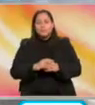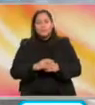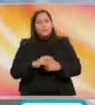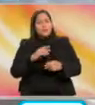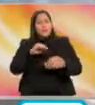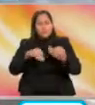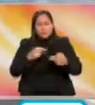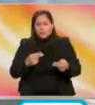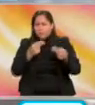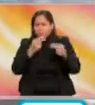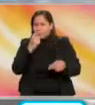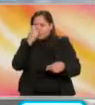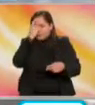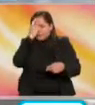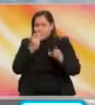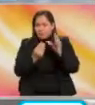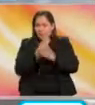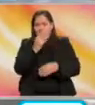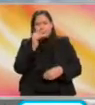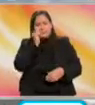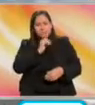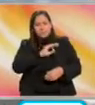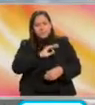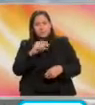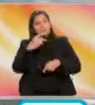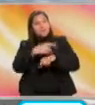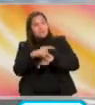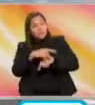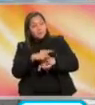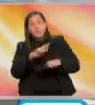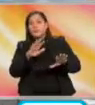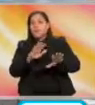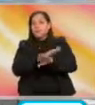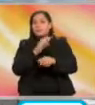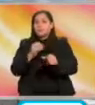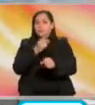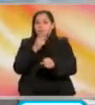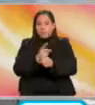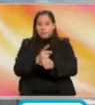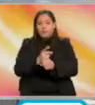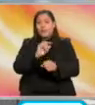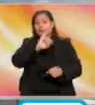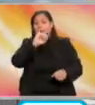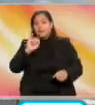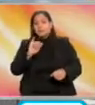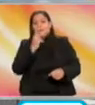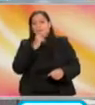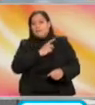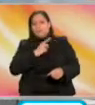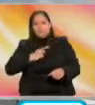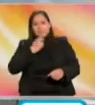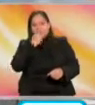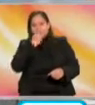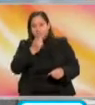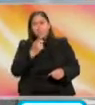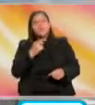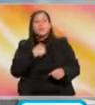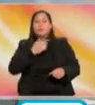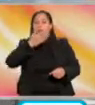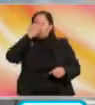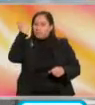innovar, podemos esas amenazas convertirlas en oportunidades. Jamás debemos decir, no, pues es que en esto yo no